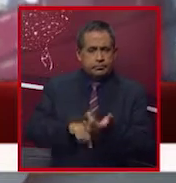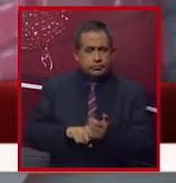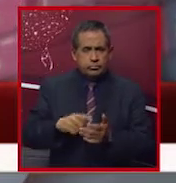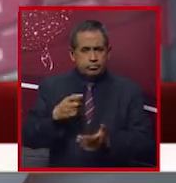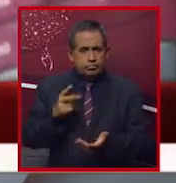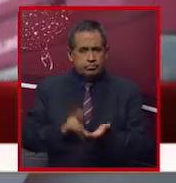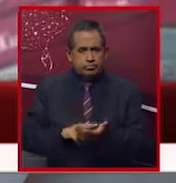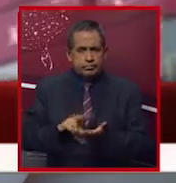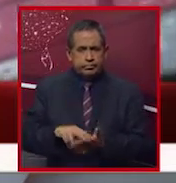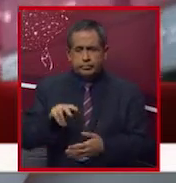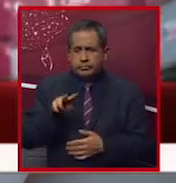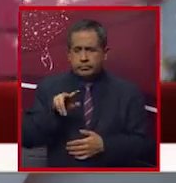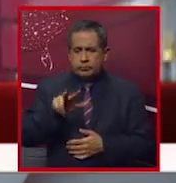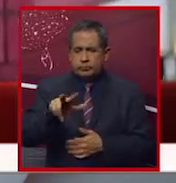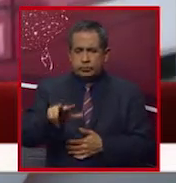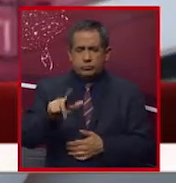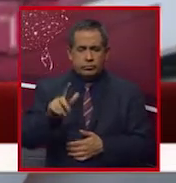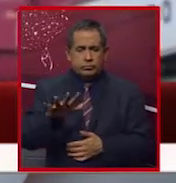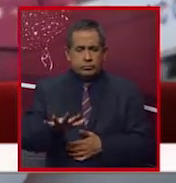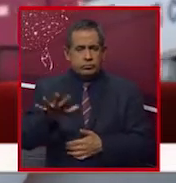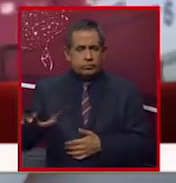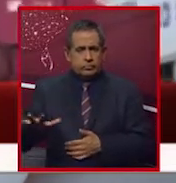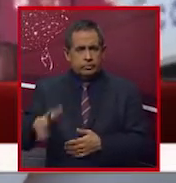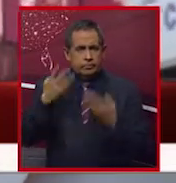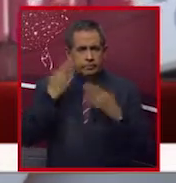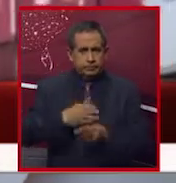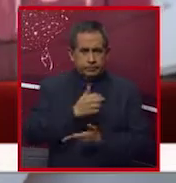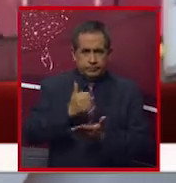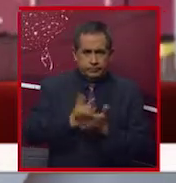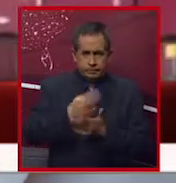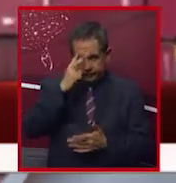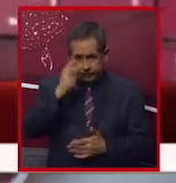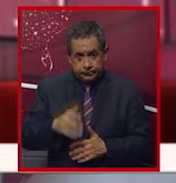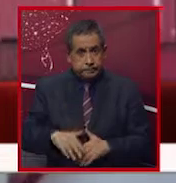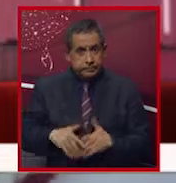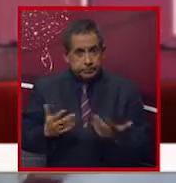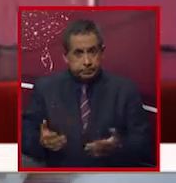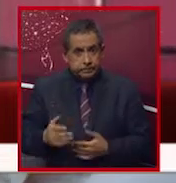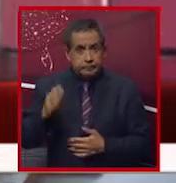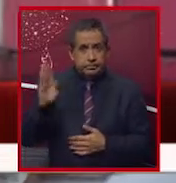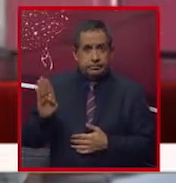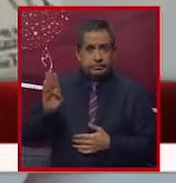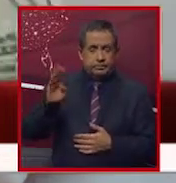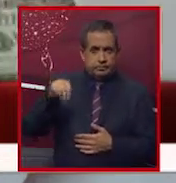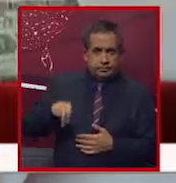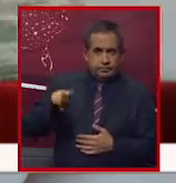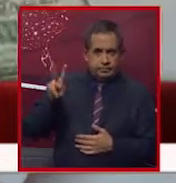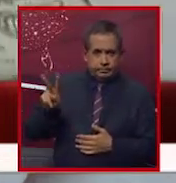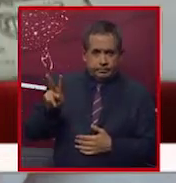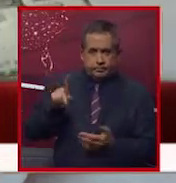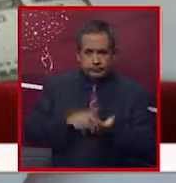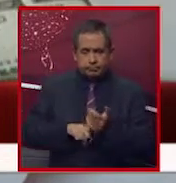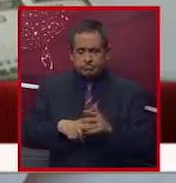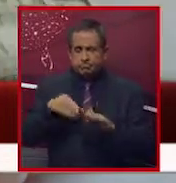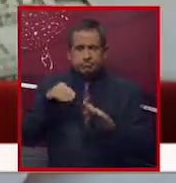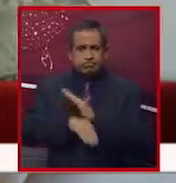de 18.55 pesos en los bancos de la Ciudad de México. En tanto, la Bolsa Mexicana de Valores cerró con una caída